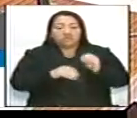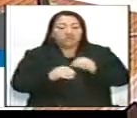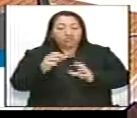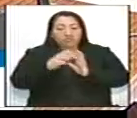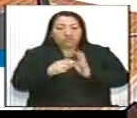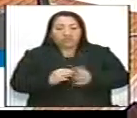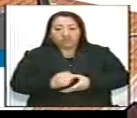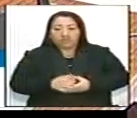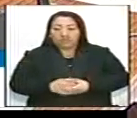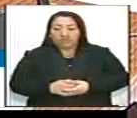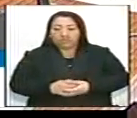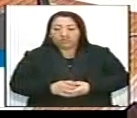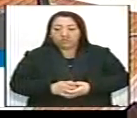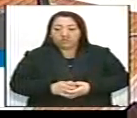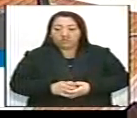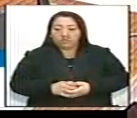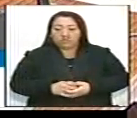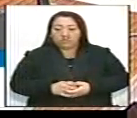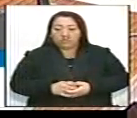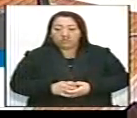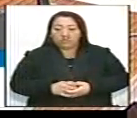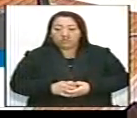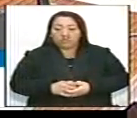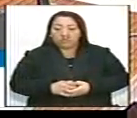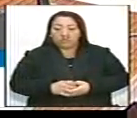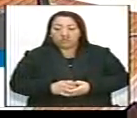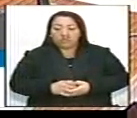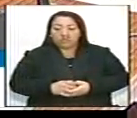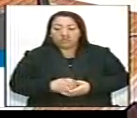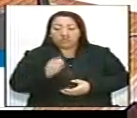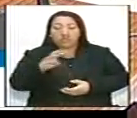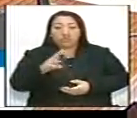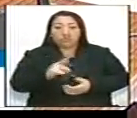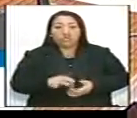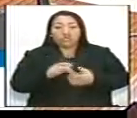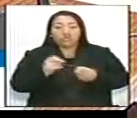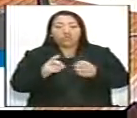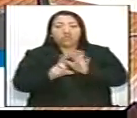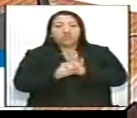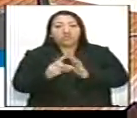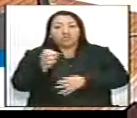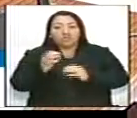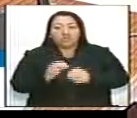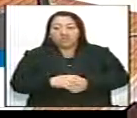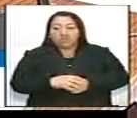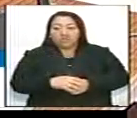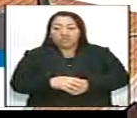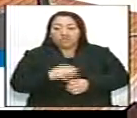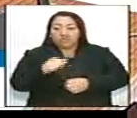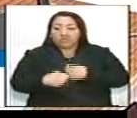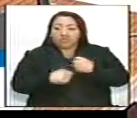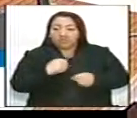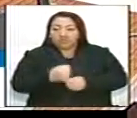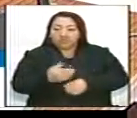programa. Y decía que era particular porque en la ley de presupuesto de este año, que